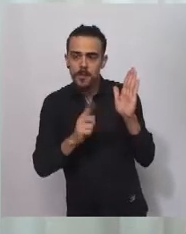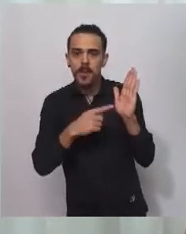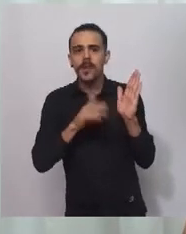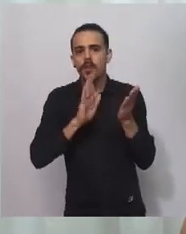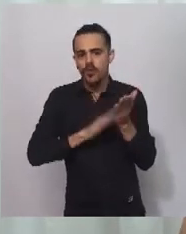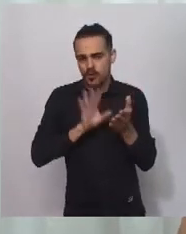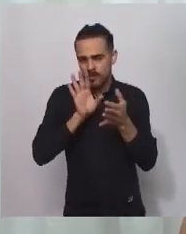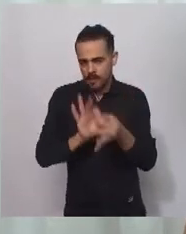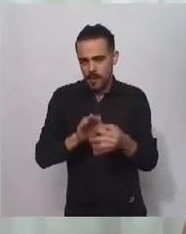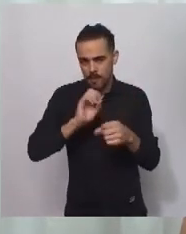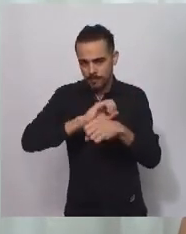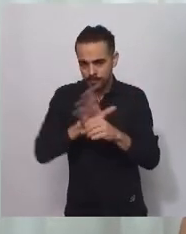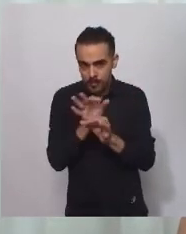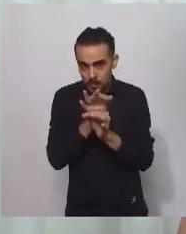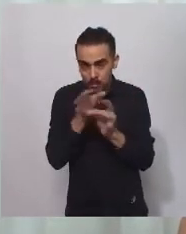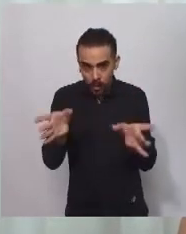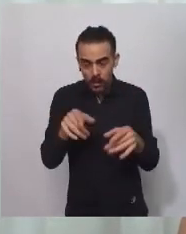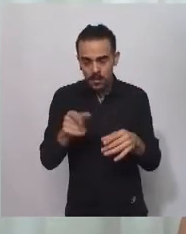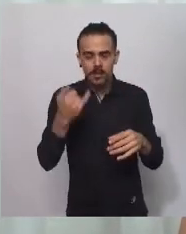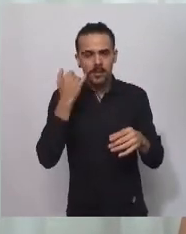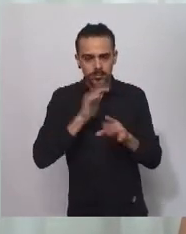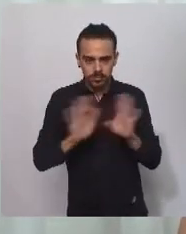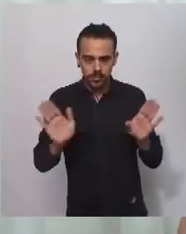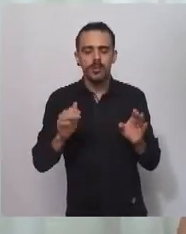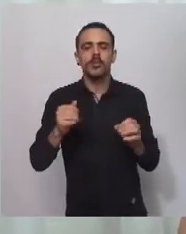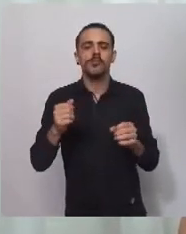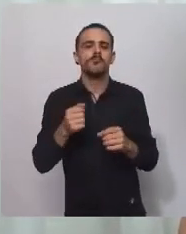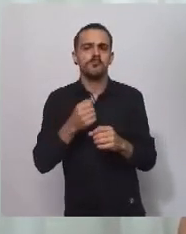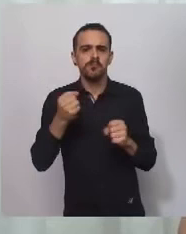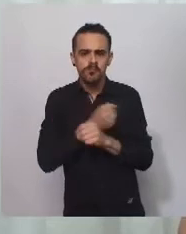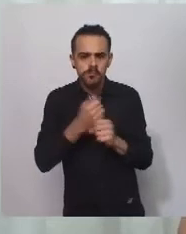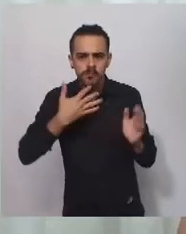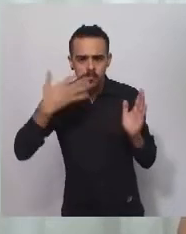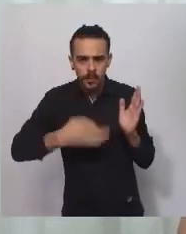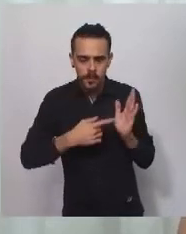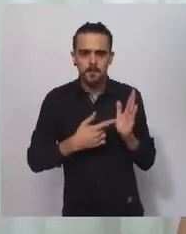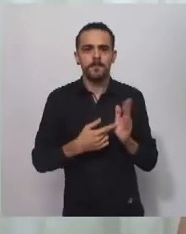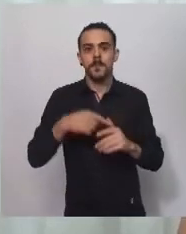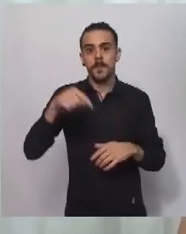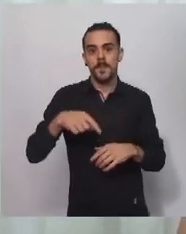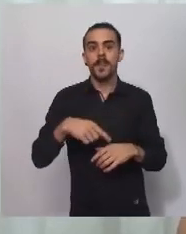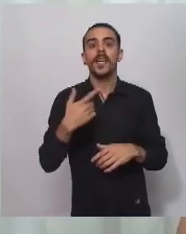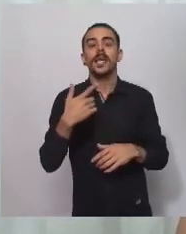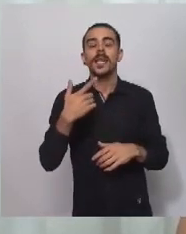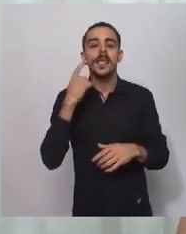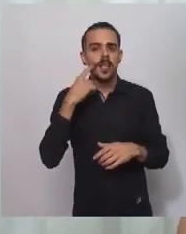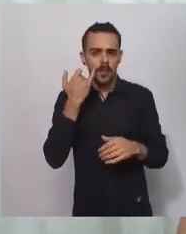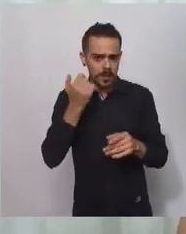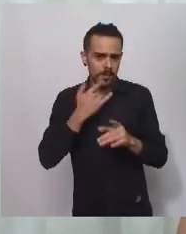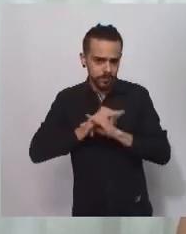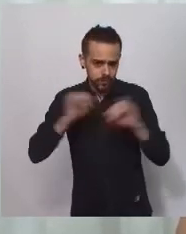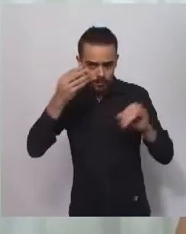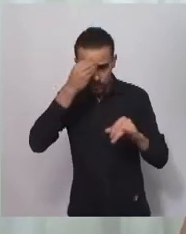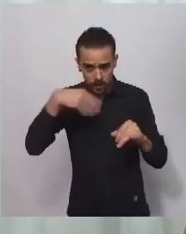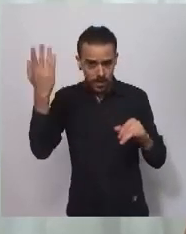hoy en entre ríos como es de público conocimiento y así se ha informado se cuenta con 16 casos de